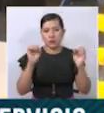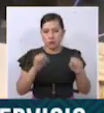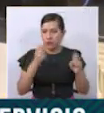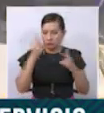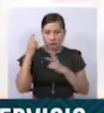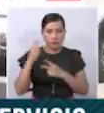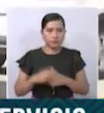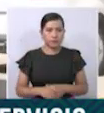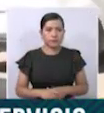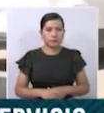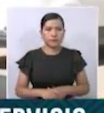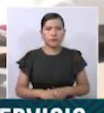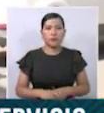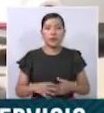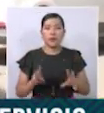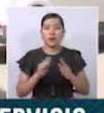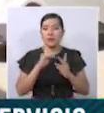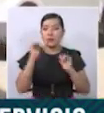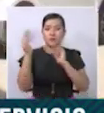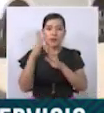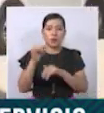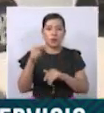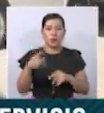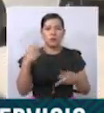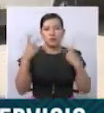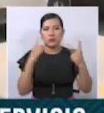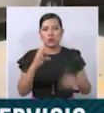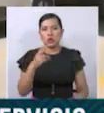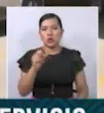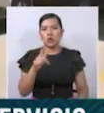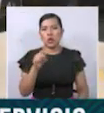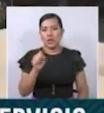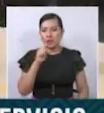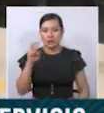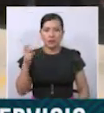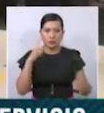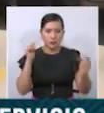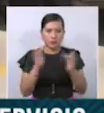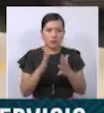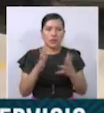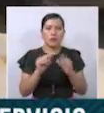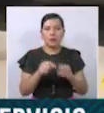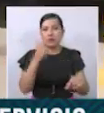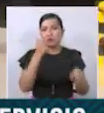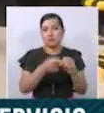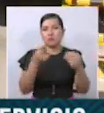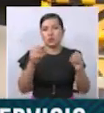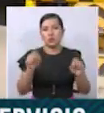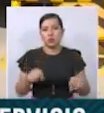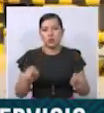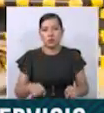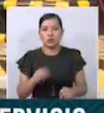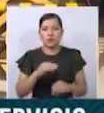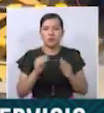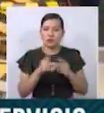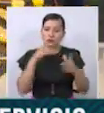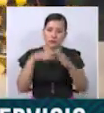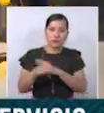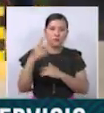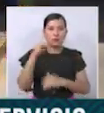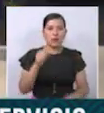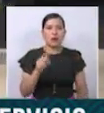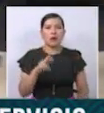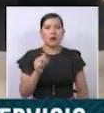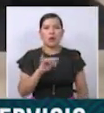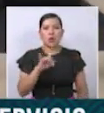pantalla. Aquí al frente está el Parque Las Cholas, para que ustedes tengan alguna referencia. Y al ingreso de lo que es la zona de Aranjuez, bueno, ya se está